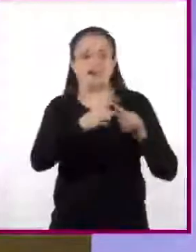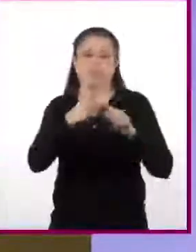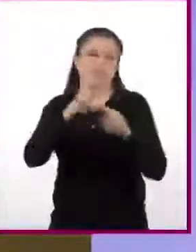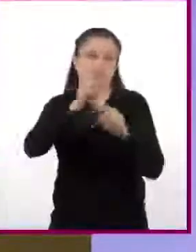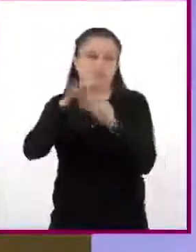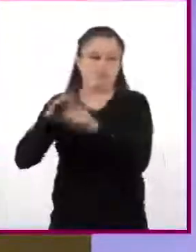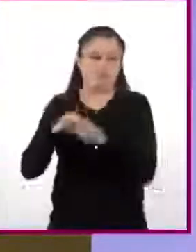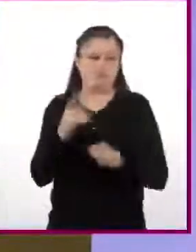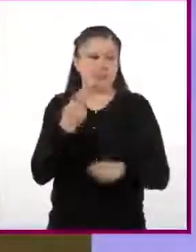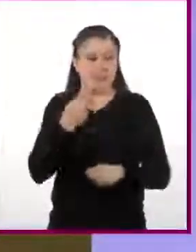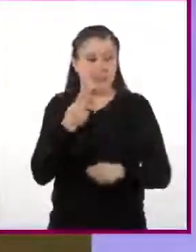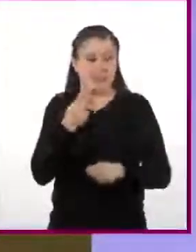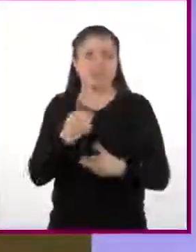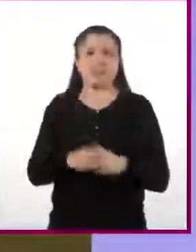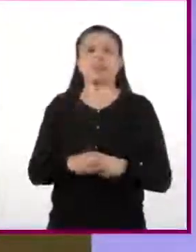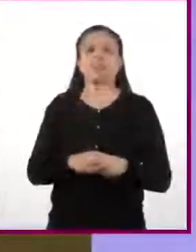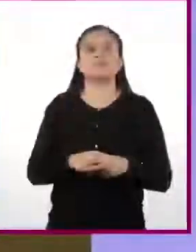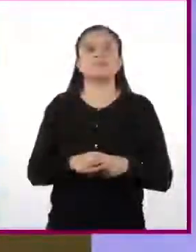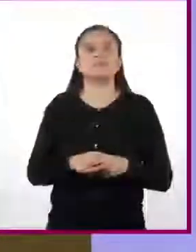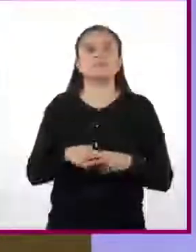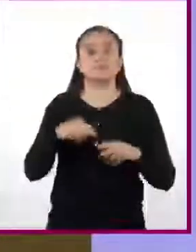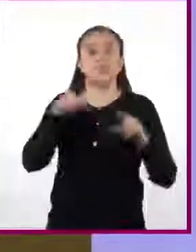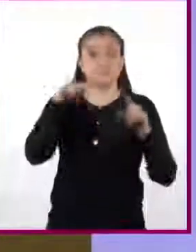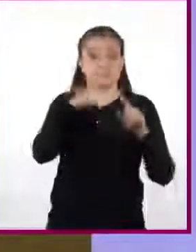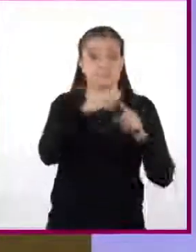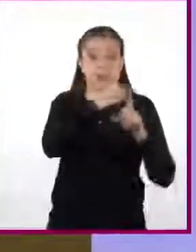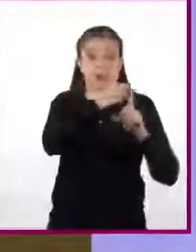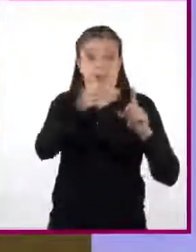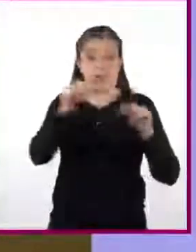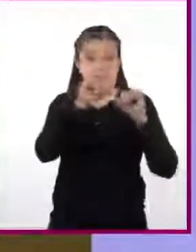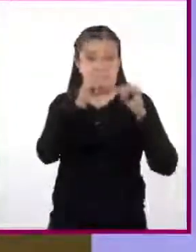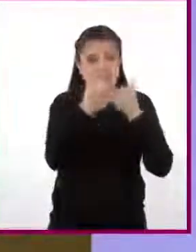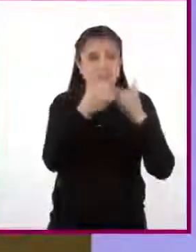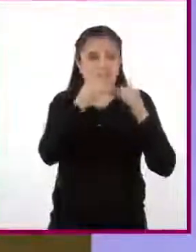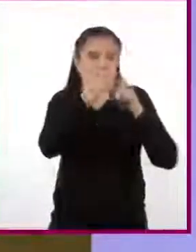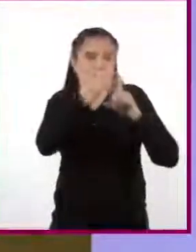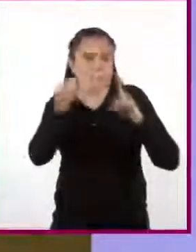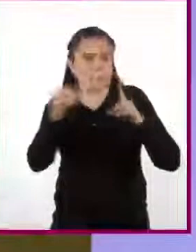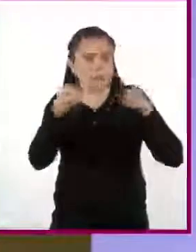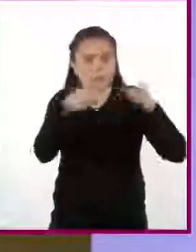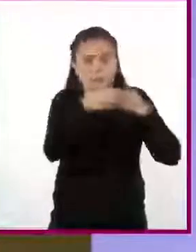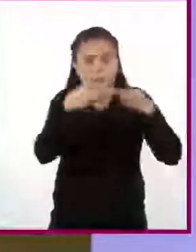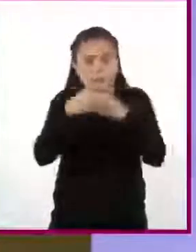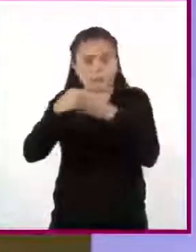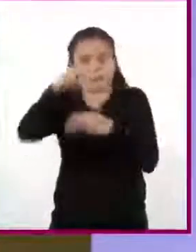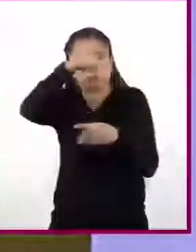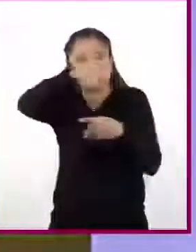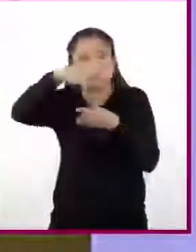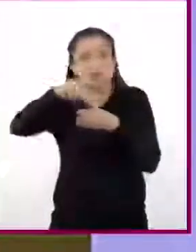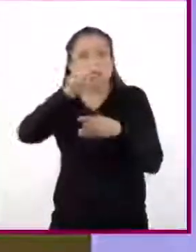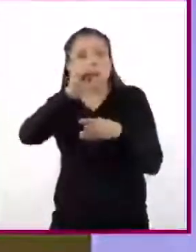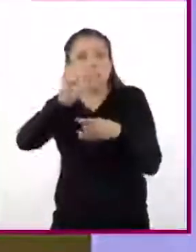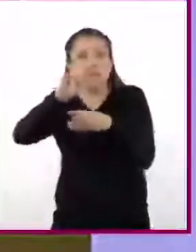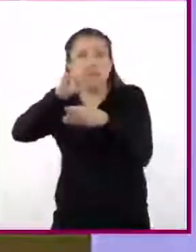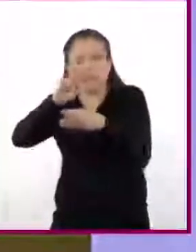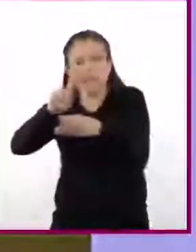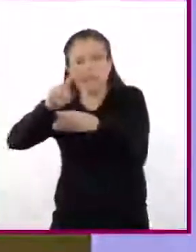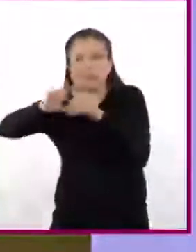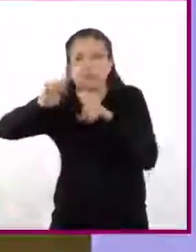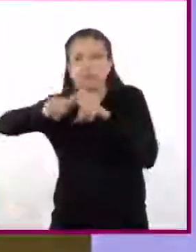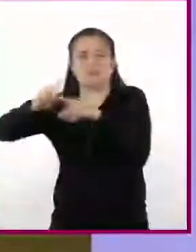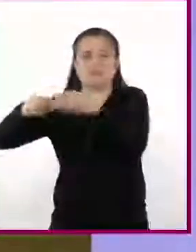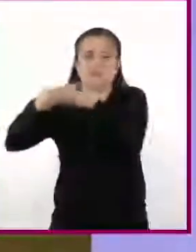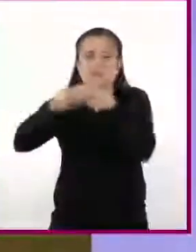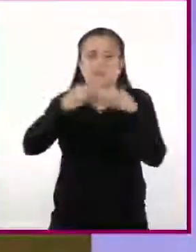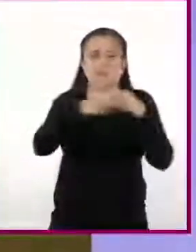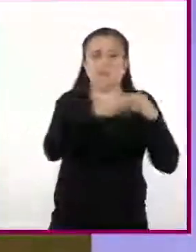políticos. Los partidos son organizaciones que representan a una parte de la sociedad y que buscan acceder al poder político.